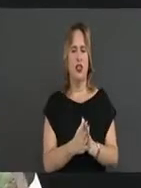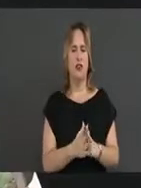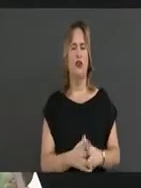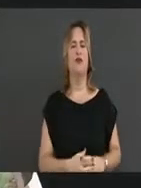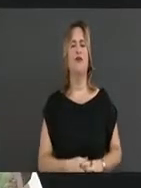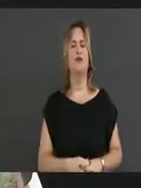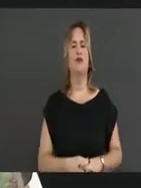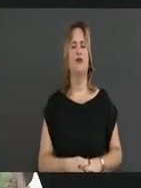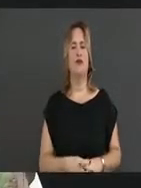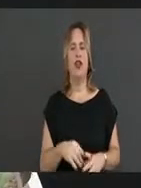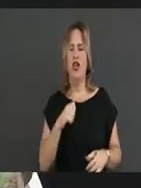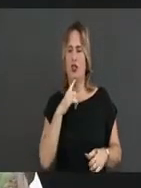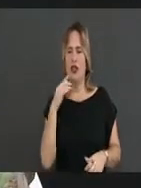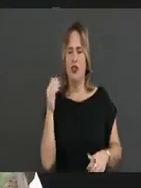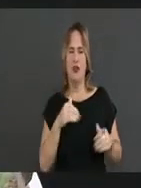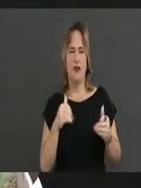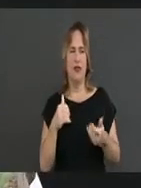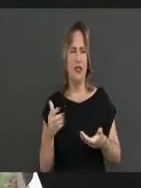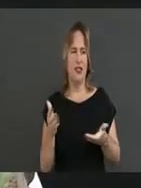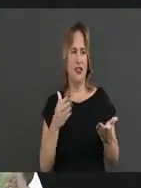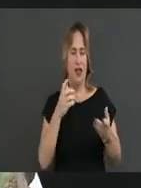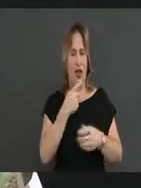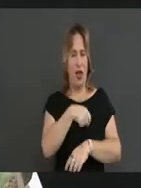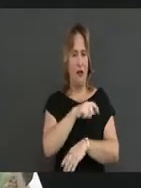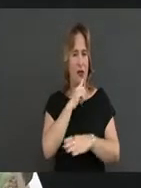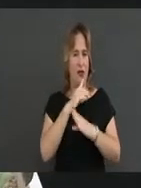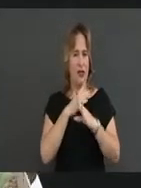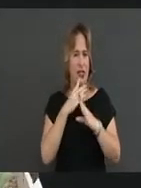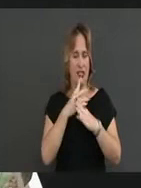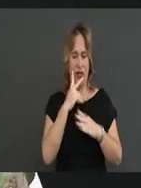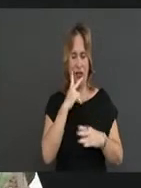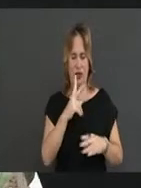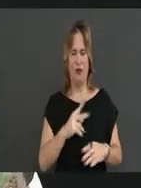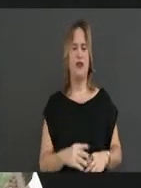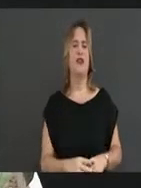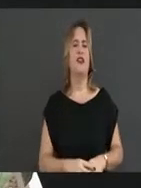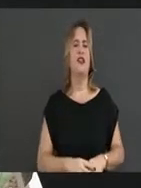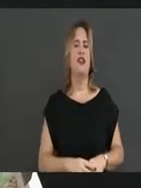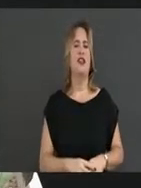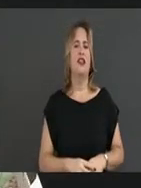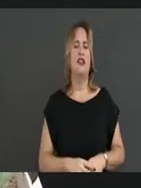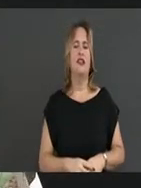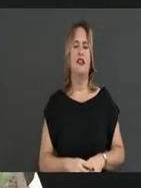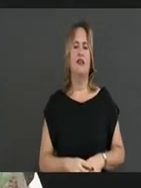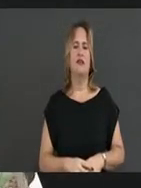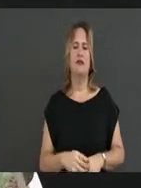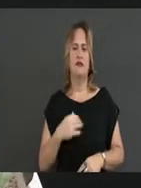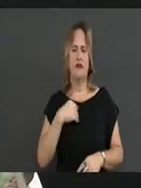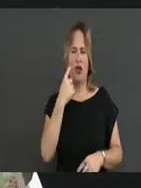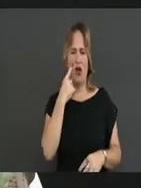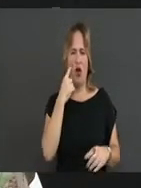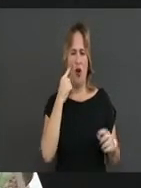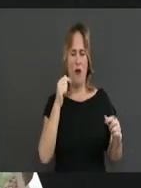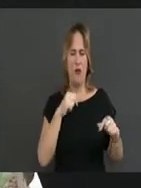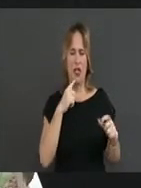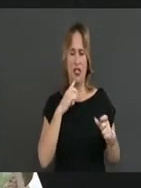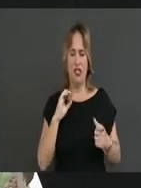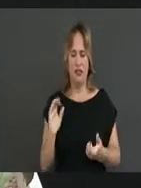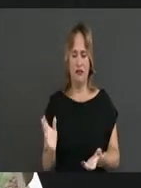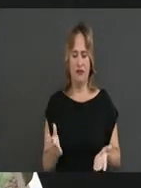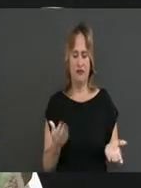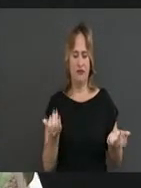a todos los presentes y al pueblo santiaguero que nos escucha y nos puede ver para recibir